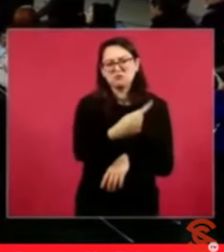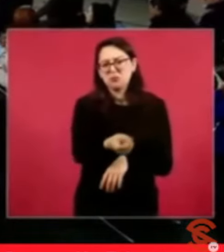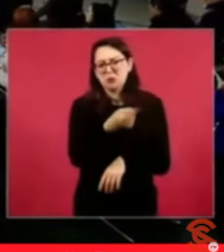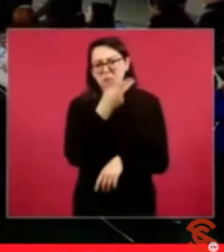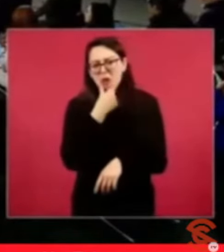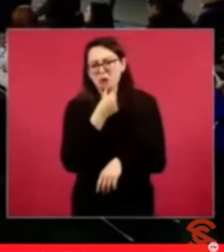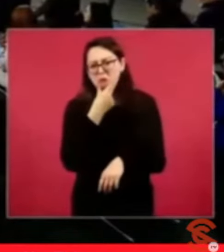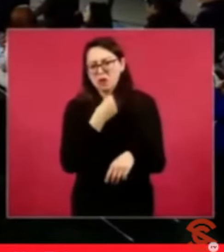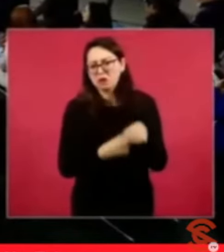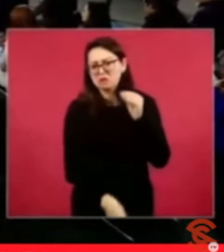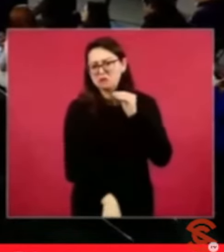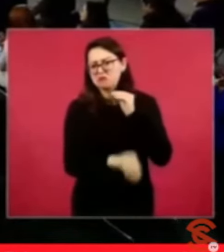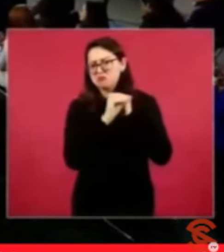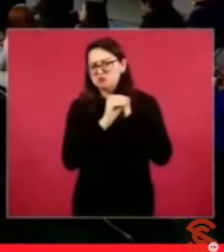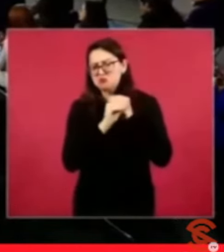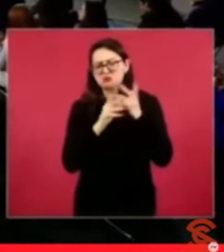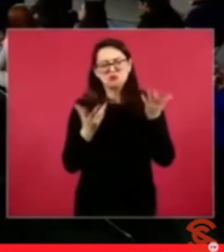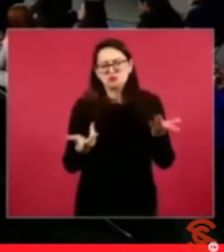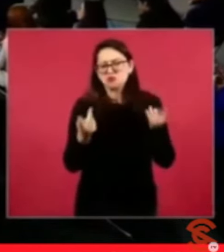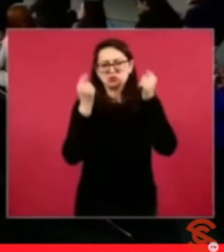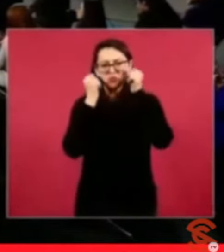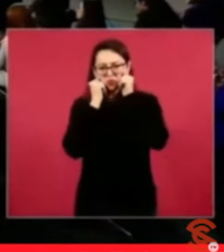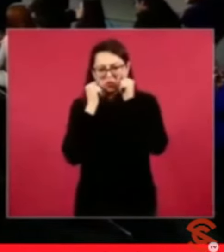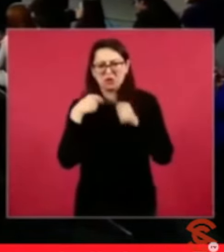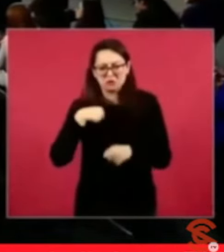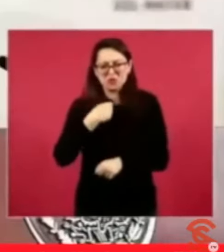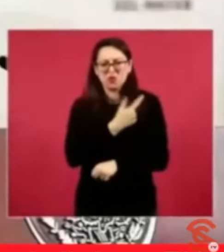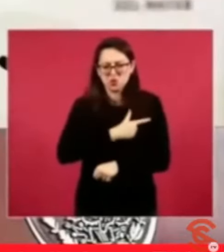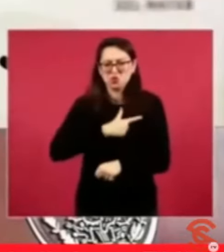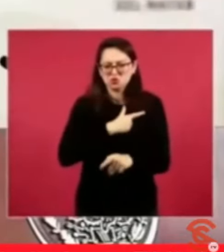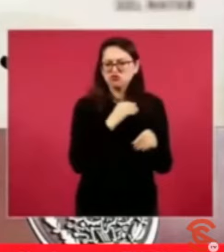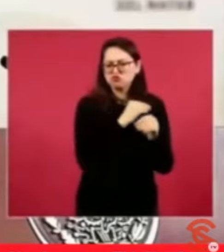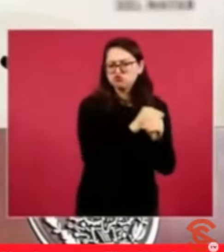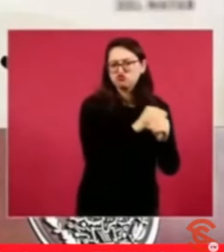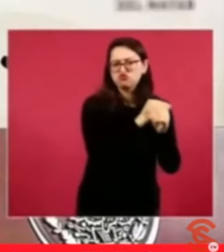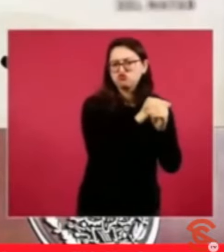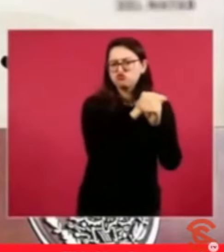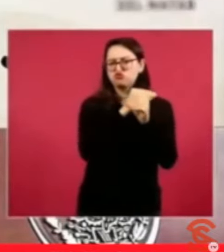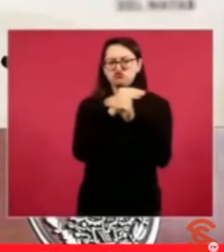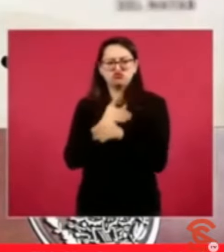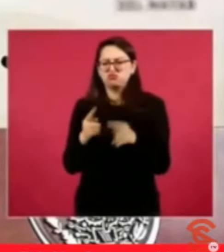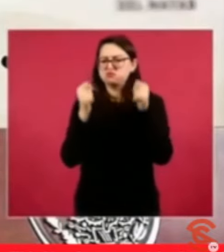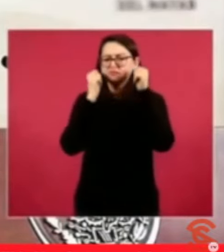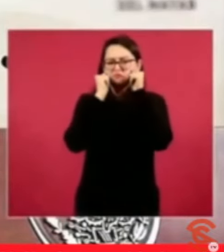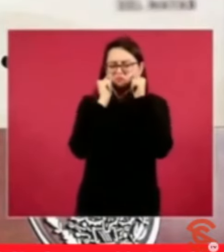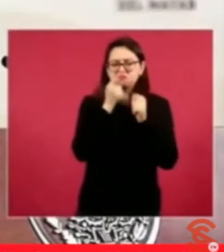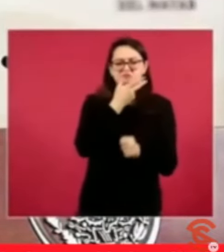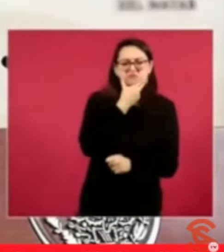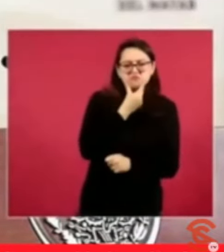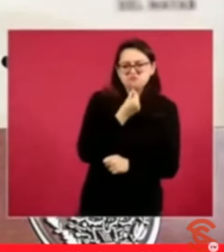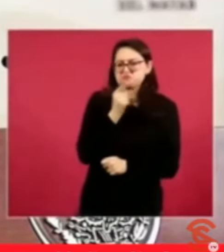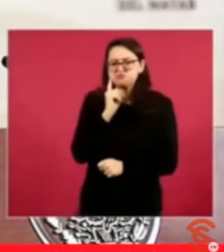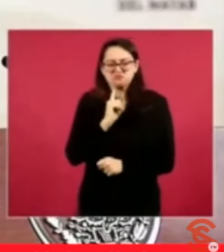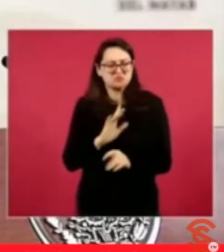besan y el hombre eh tiene